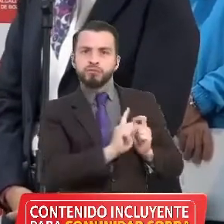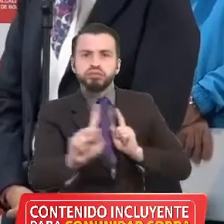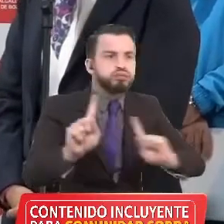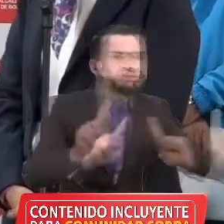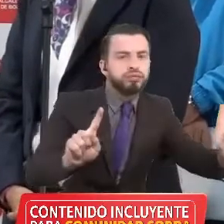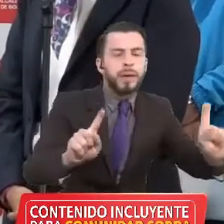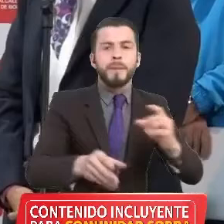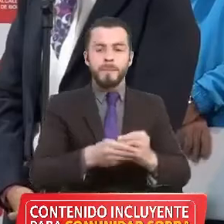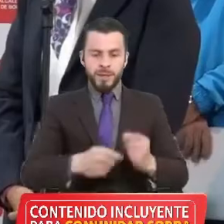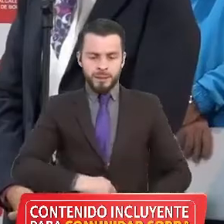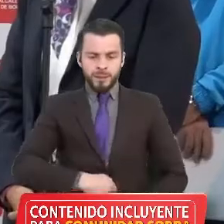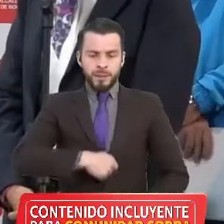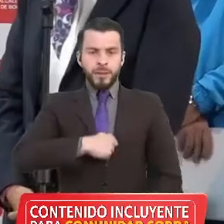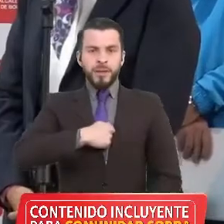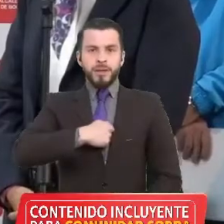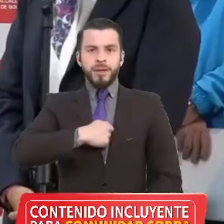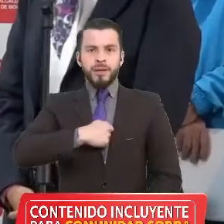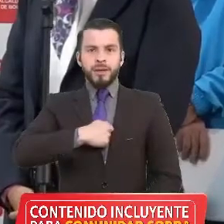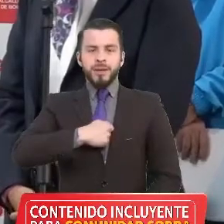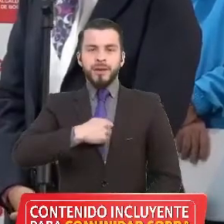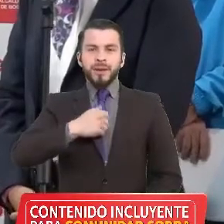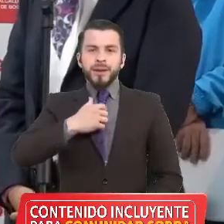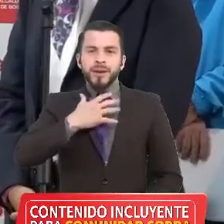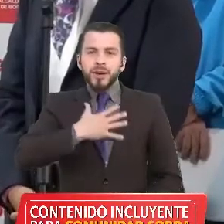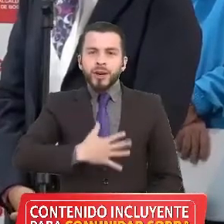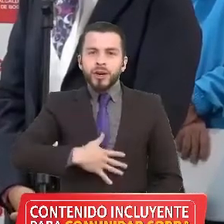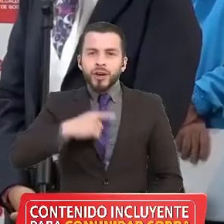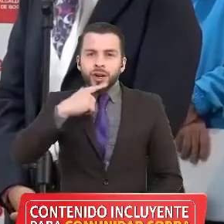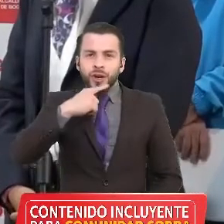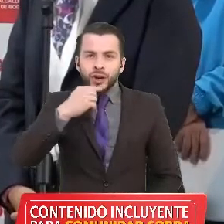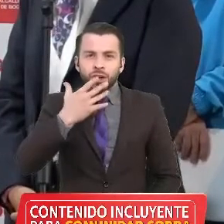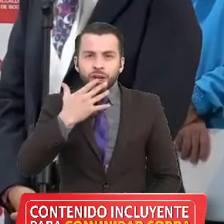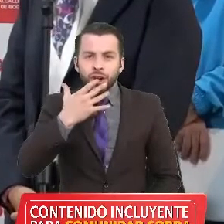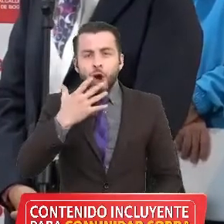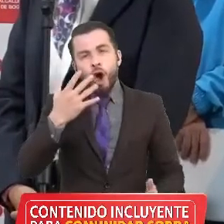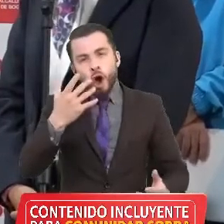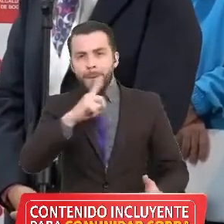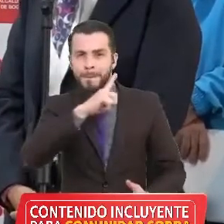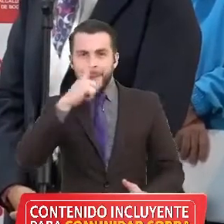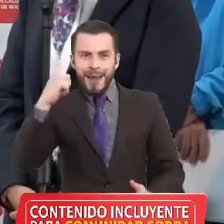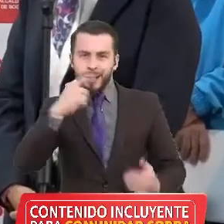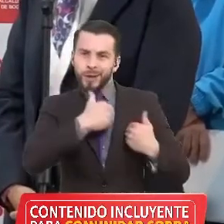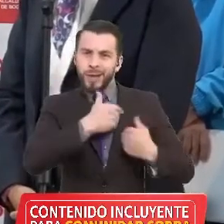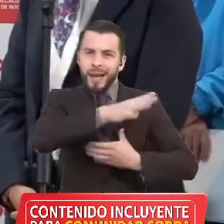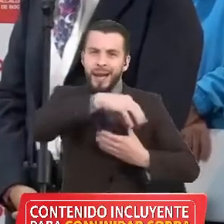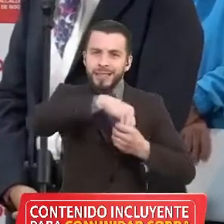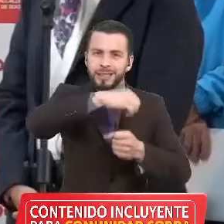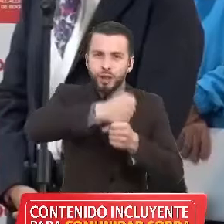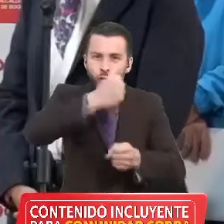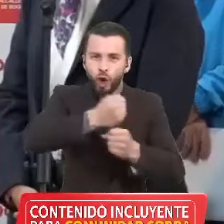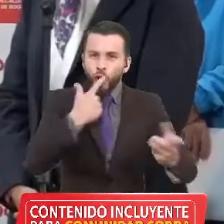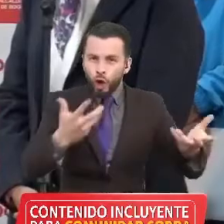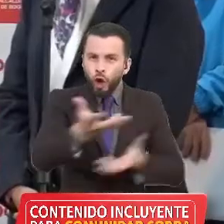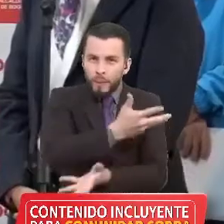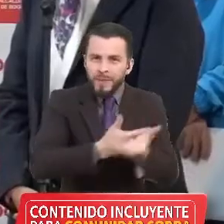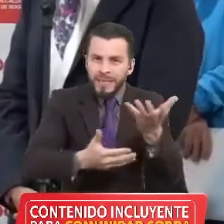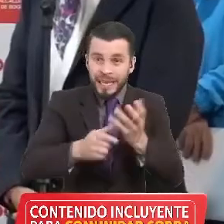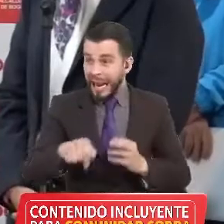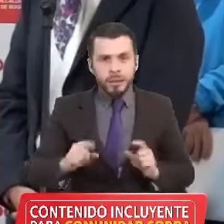que acompaña muchas de estas manifestaciones tratando justamente de desescalar la violencia de proteger los derechos